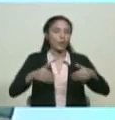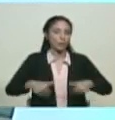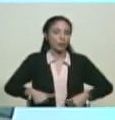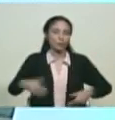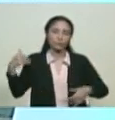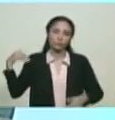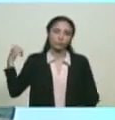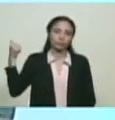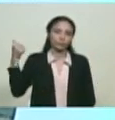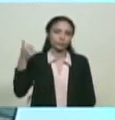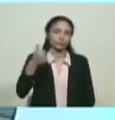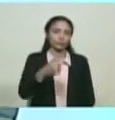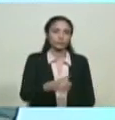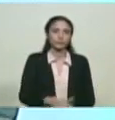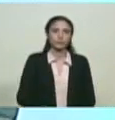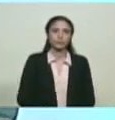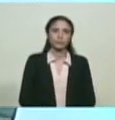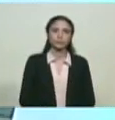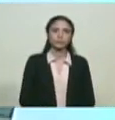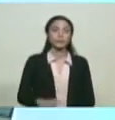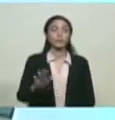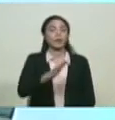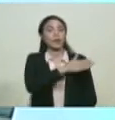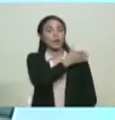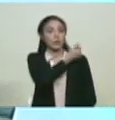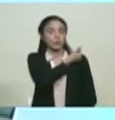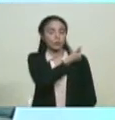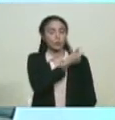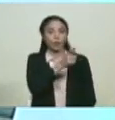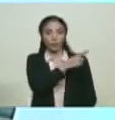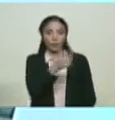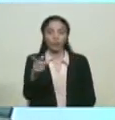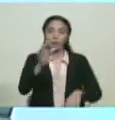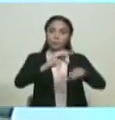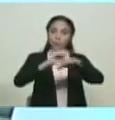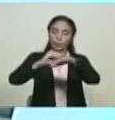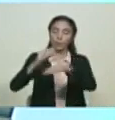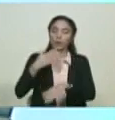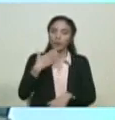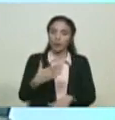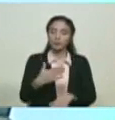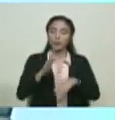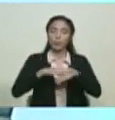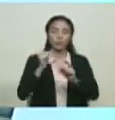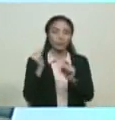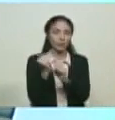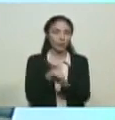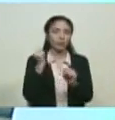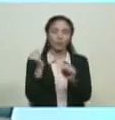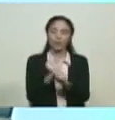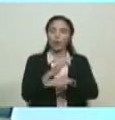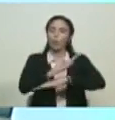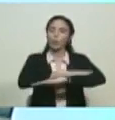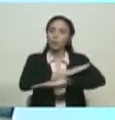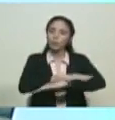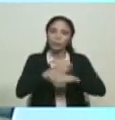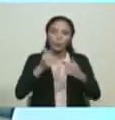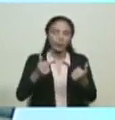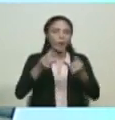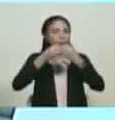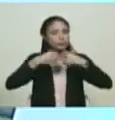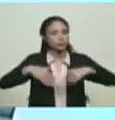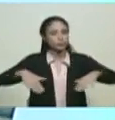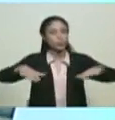hecho a lo largo de estos años y a la dirección nacional le agradezco cada uno de sus integrantes su dedicación su disciplina su despliegue